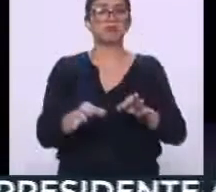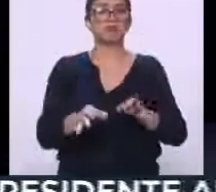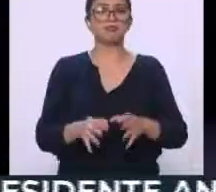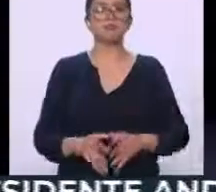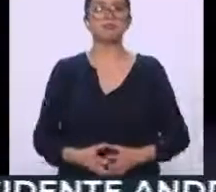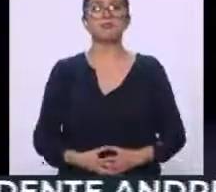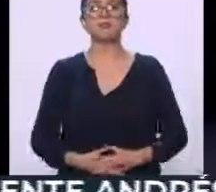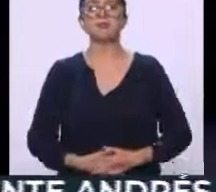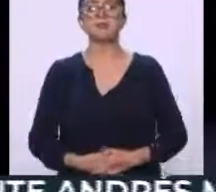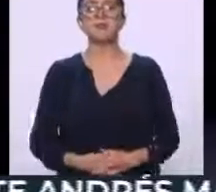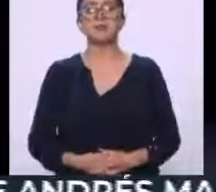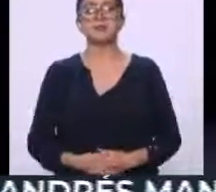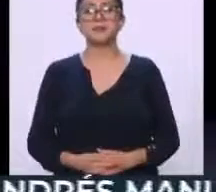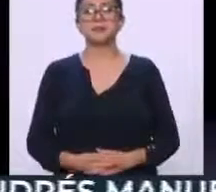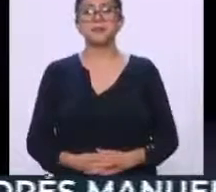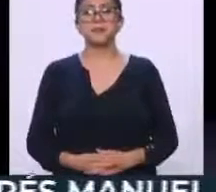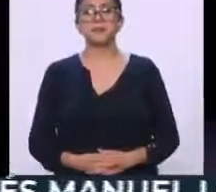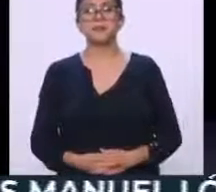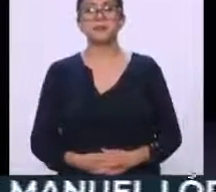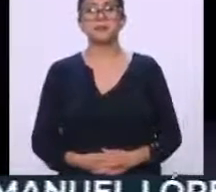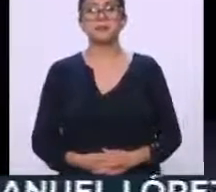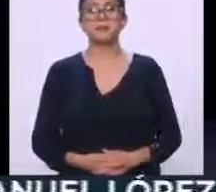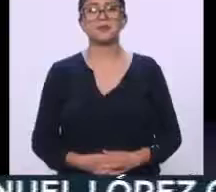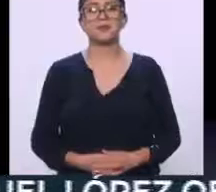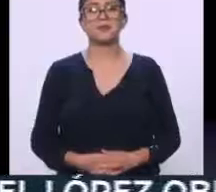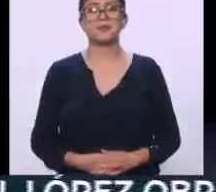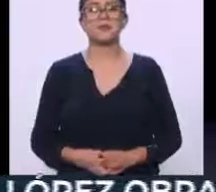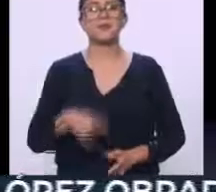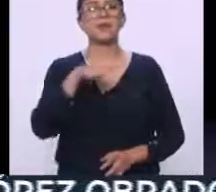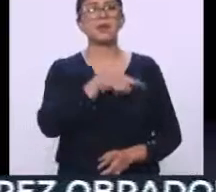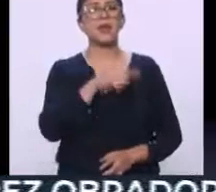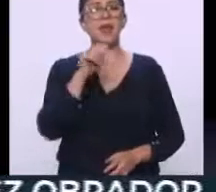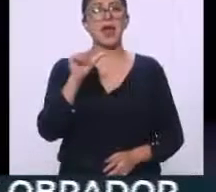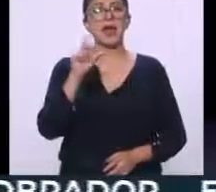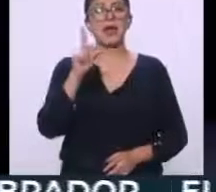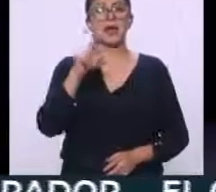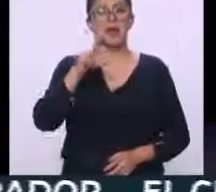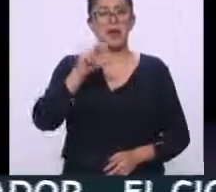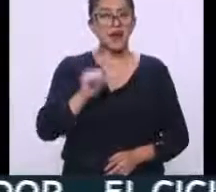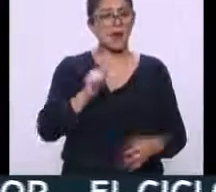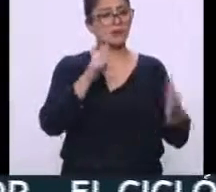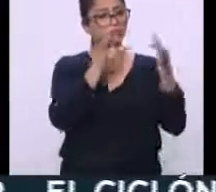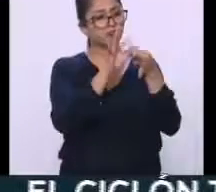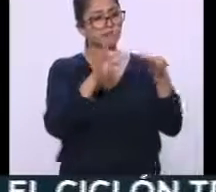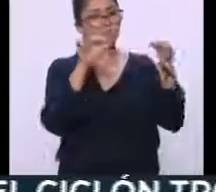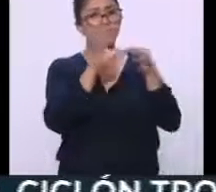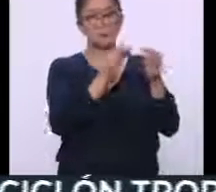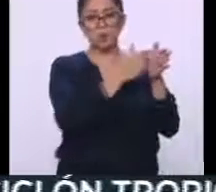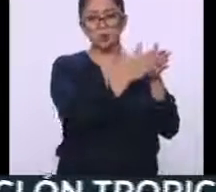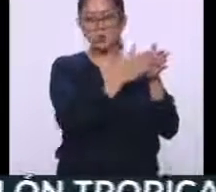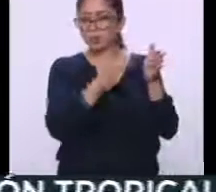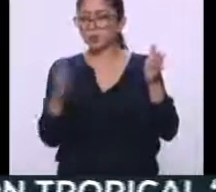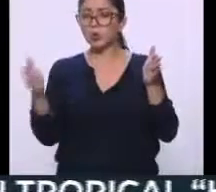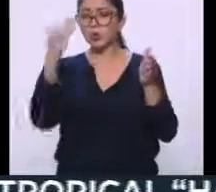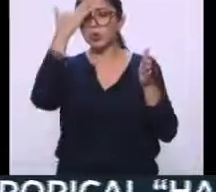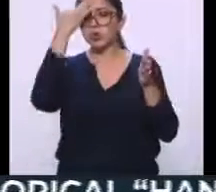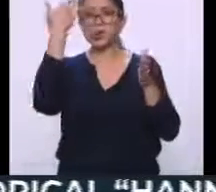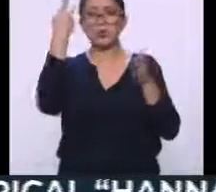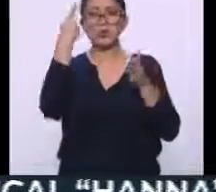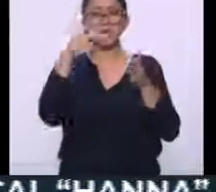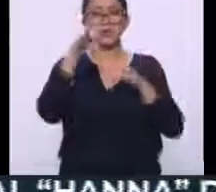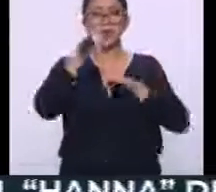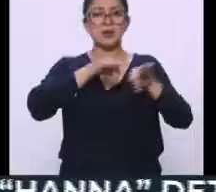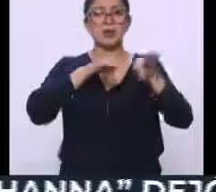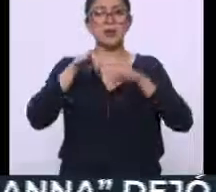Ahí Adriana Patlán, haciendo alusión a su trayectoria, a su recorrido como feminista, una cosa muy distinta